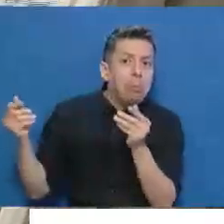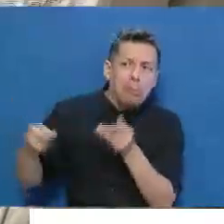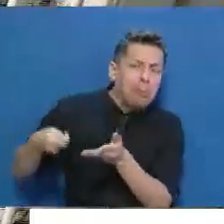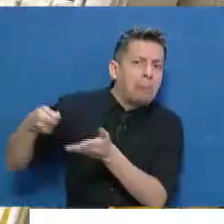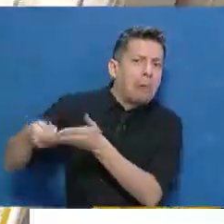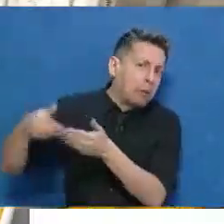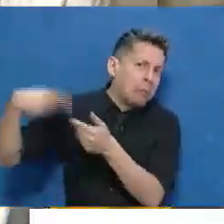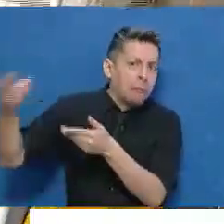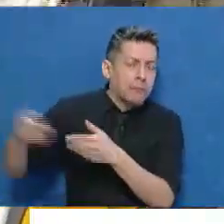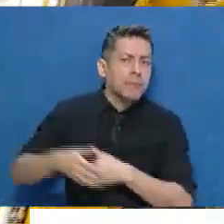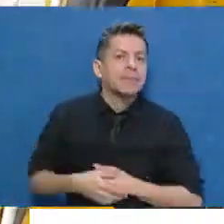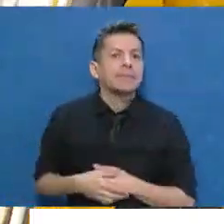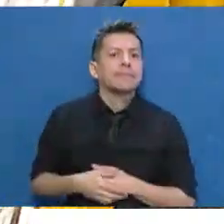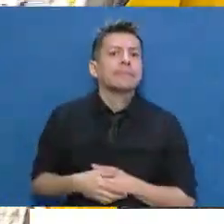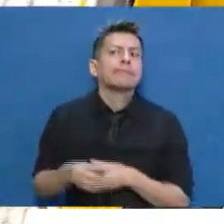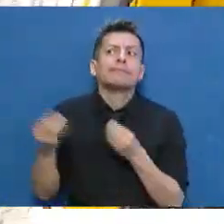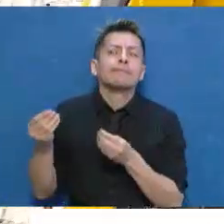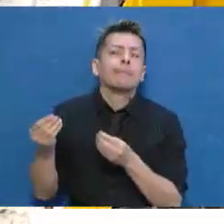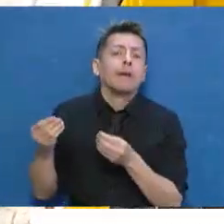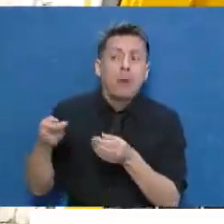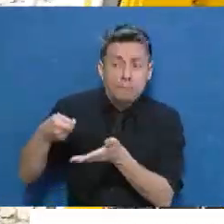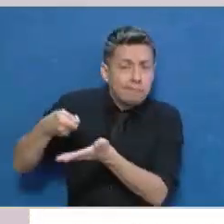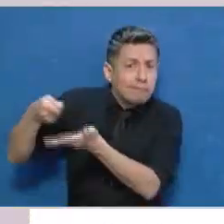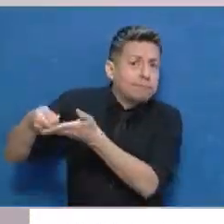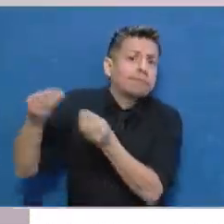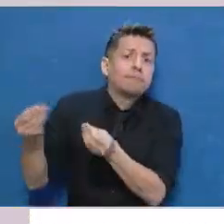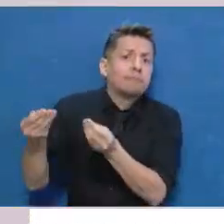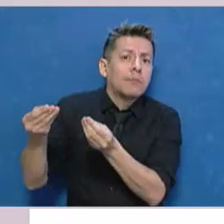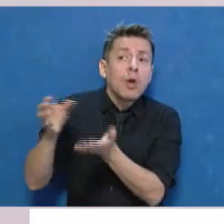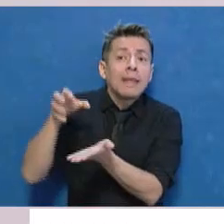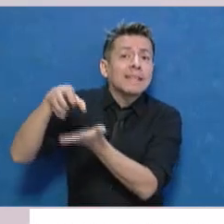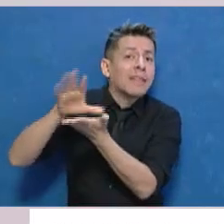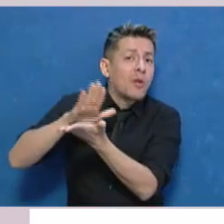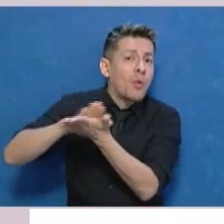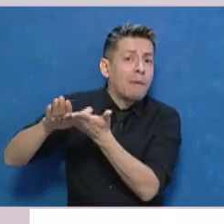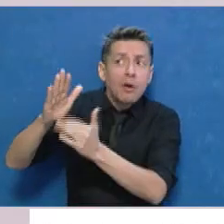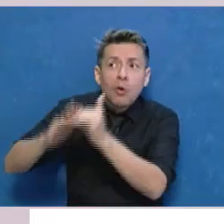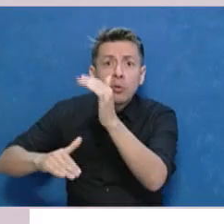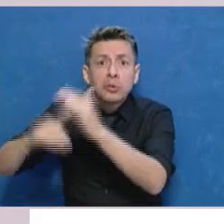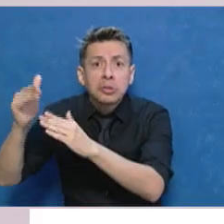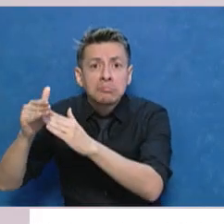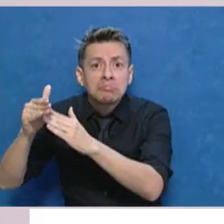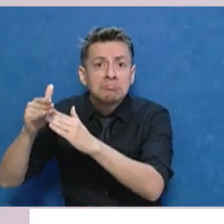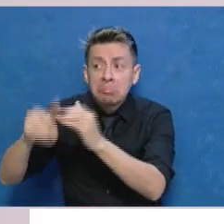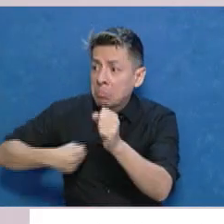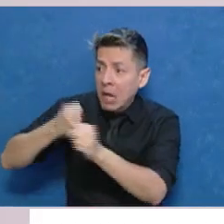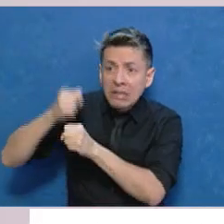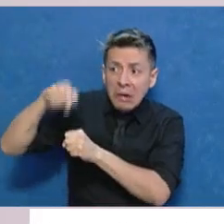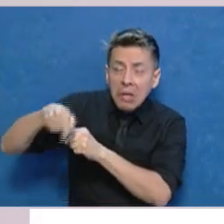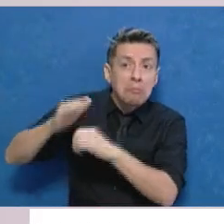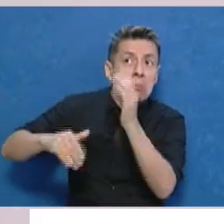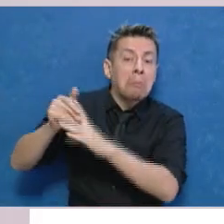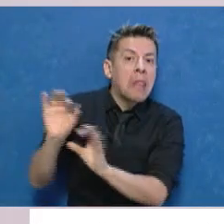fideicomiso estaba formado para realizar la construcción de la nueva sede de la Liga Mendocina. Sede que nunca se construyó. En el medio de